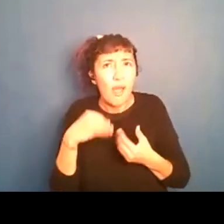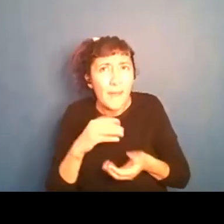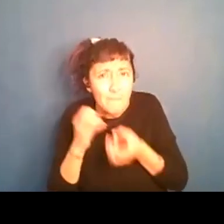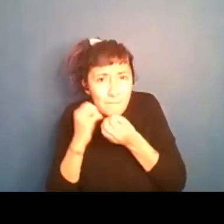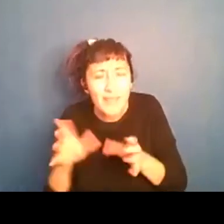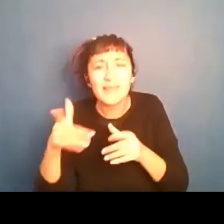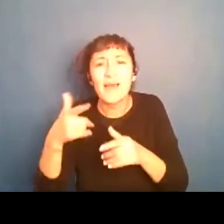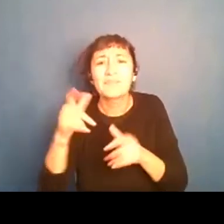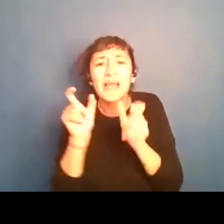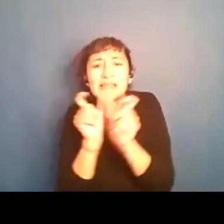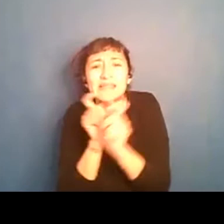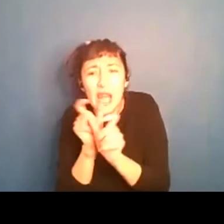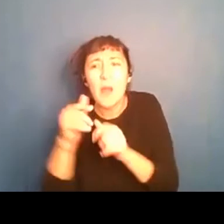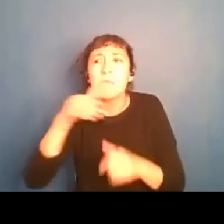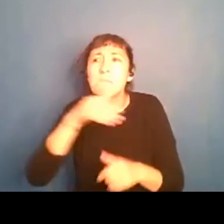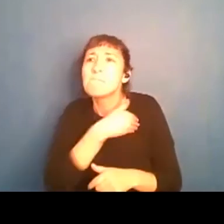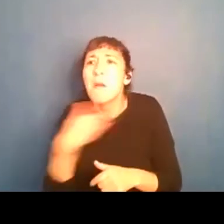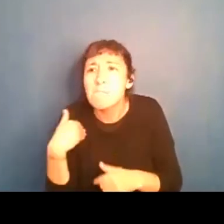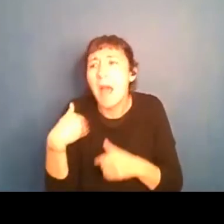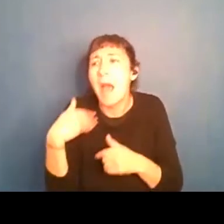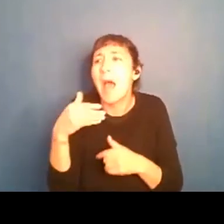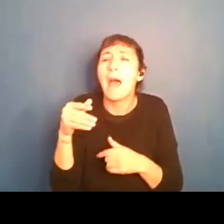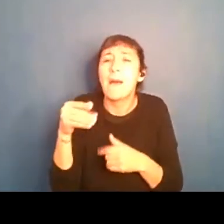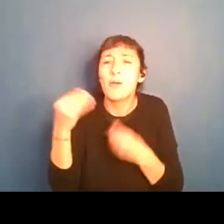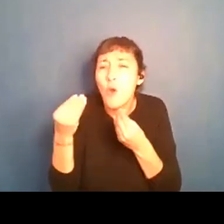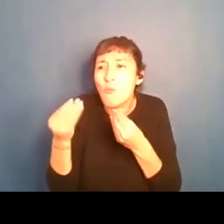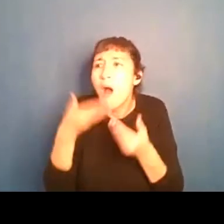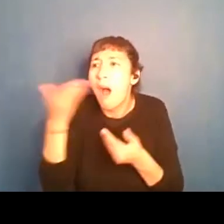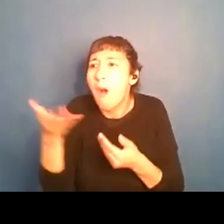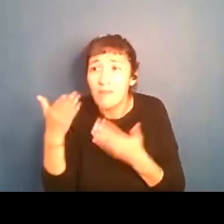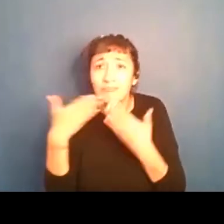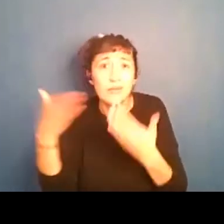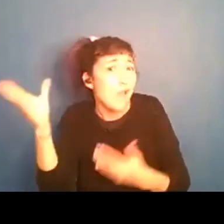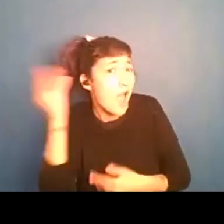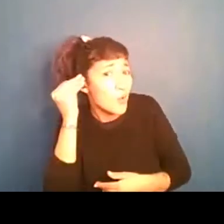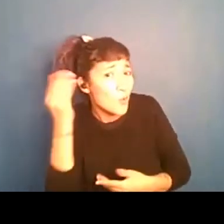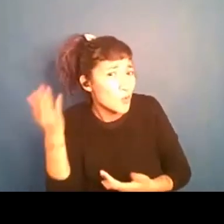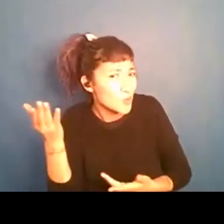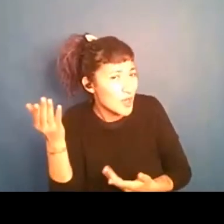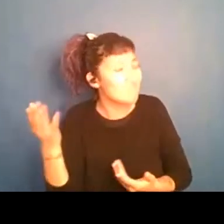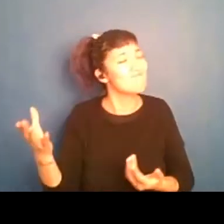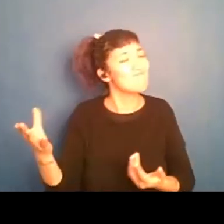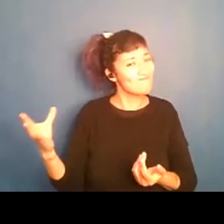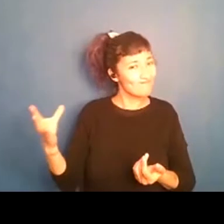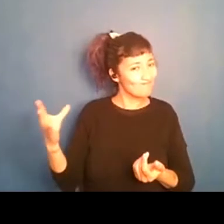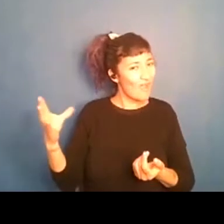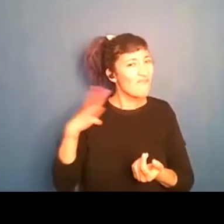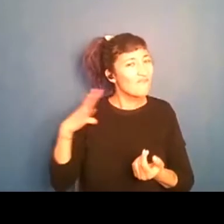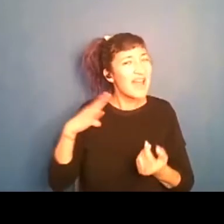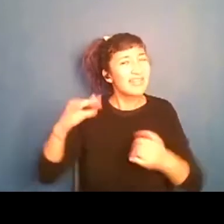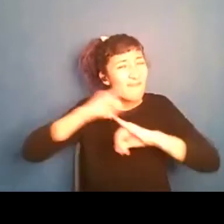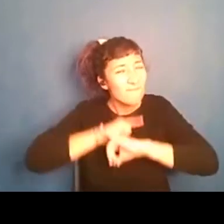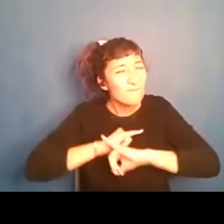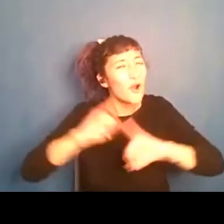sílabas de mamá, la onomatopeya? Entonces hay falta de información,